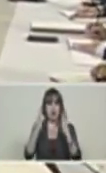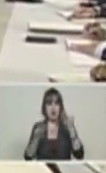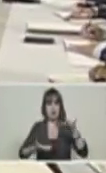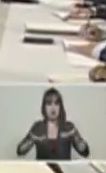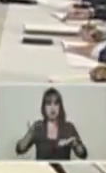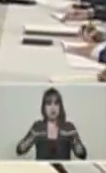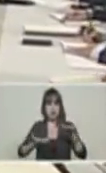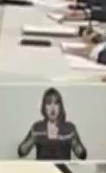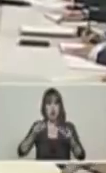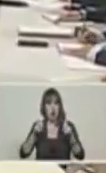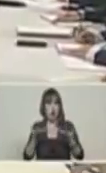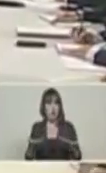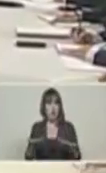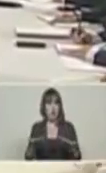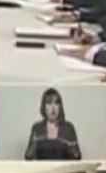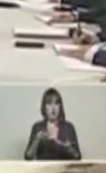economía